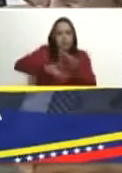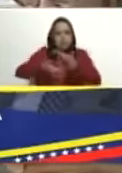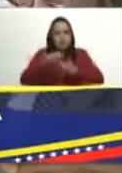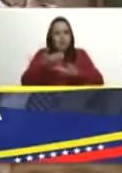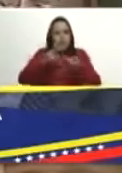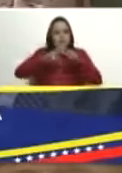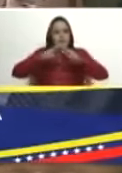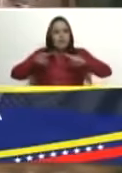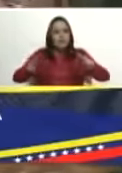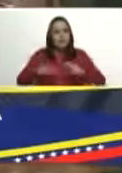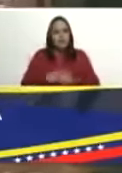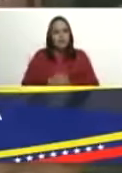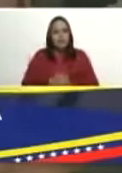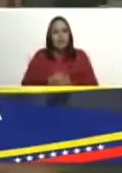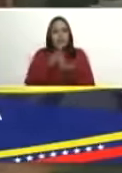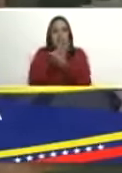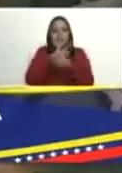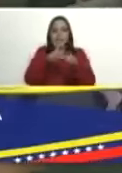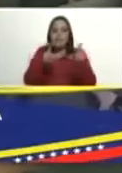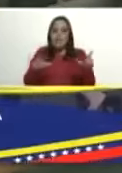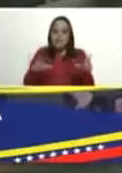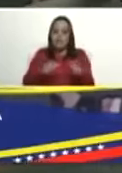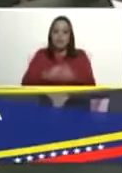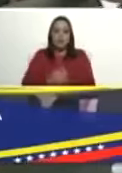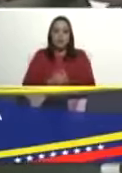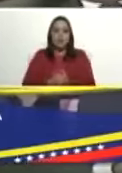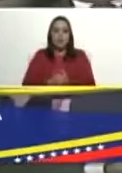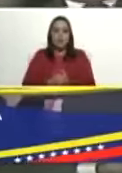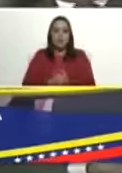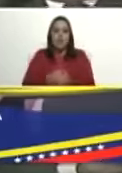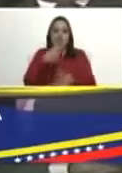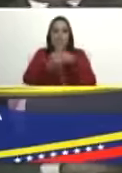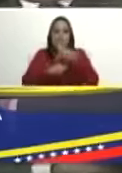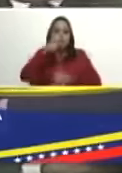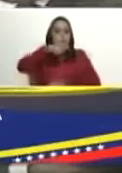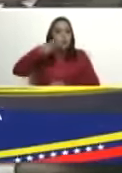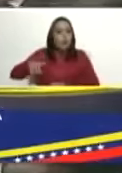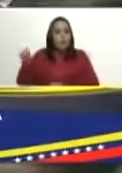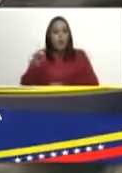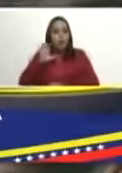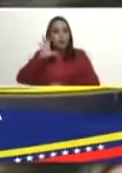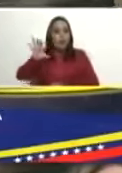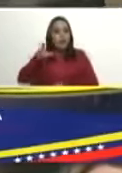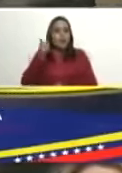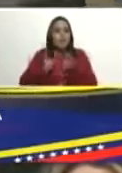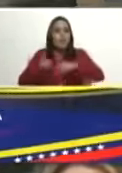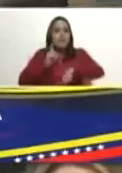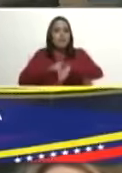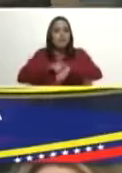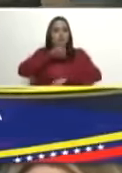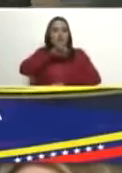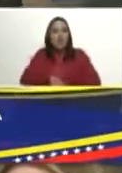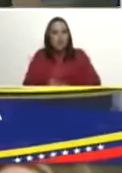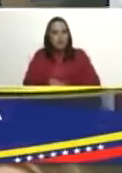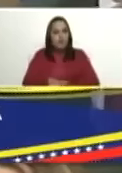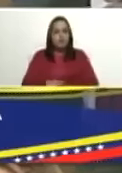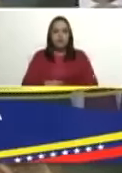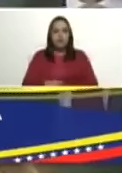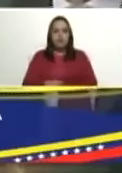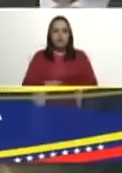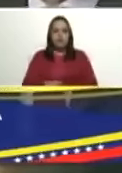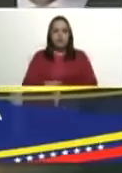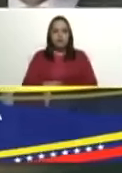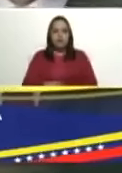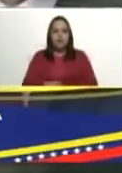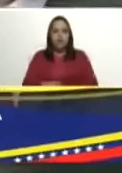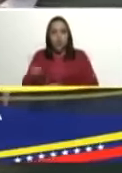pacífica y en libertad de un pueblo, de una nación en un tiempo histórico determinado. Usted